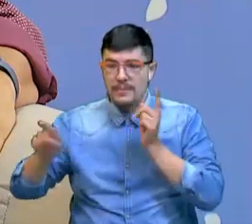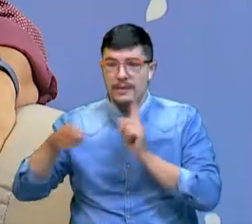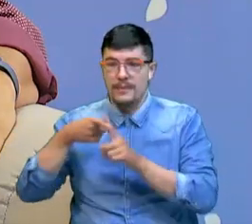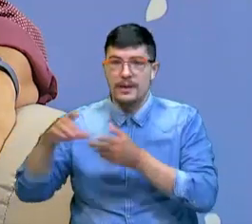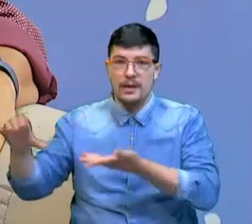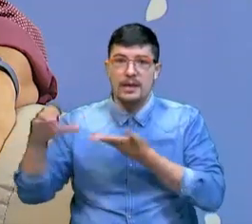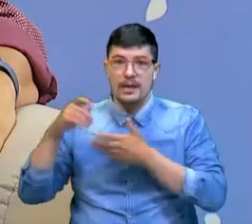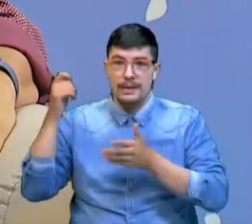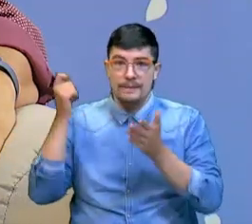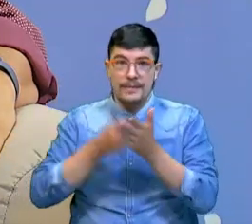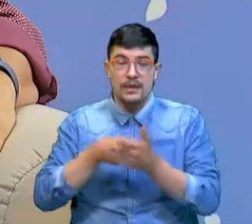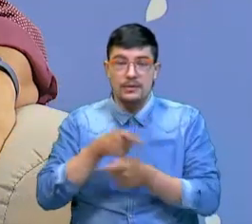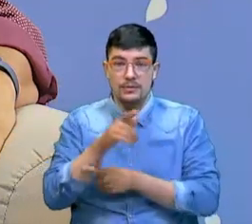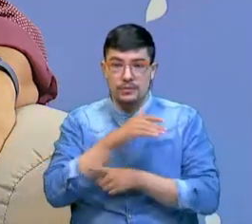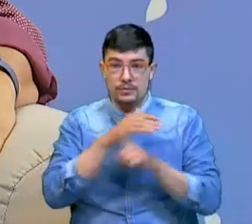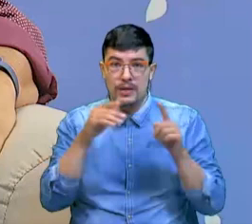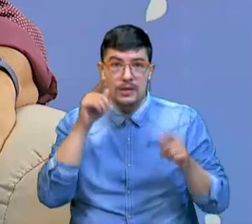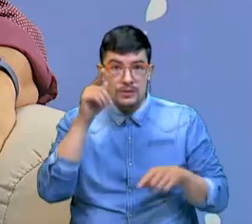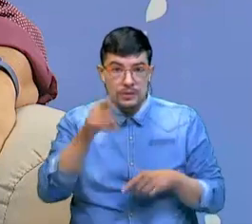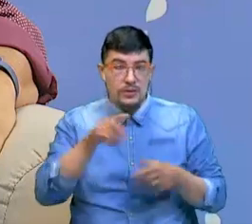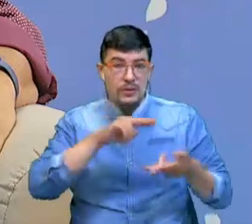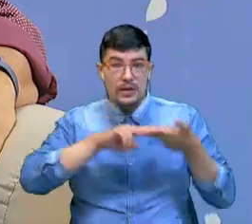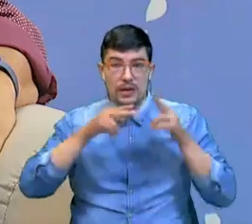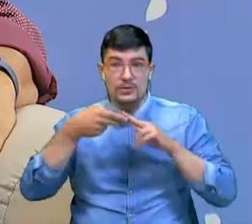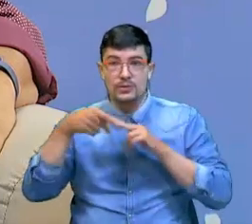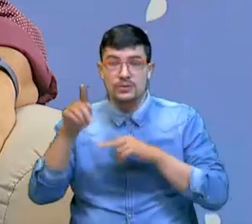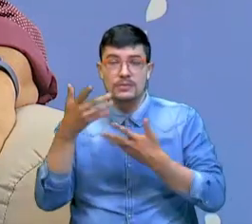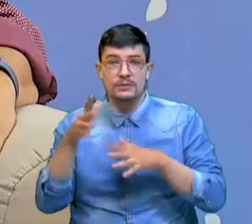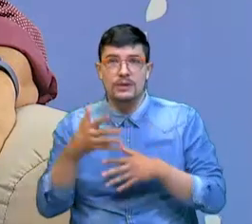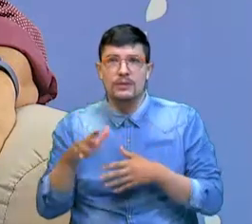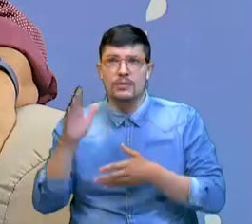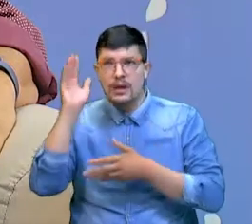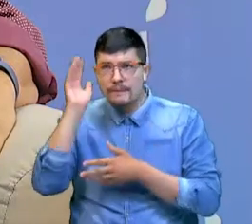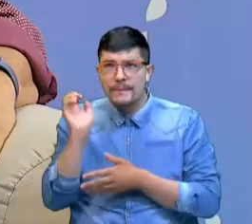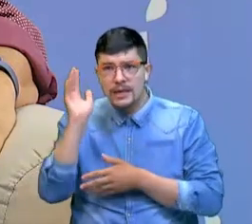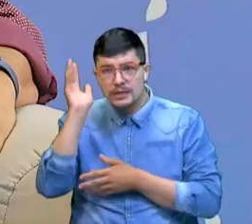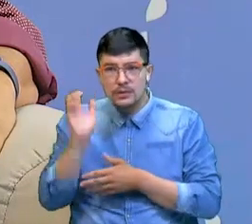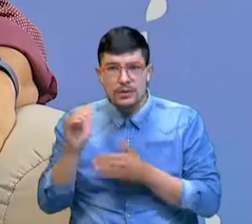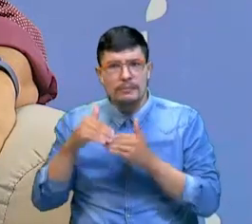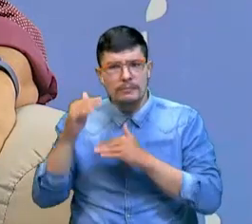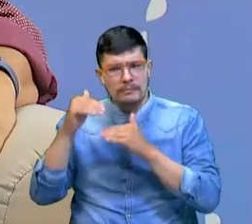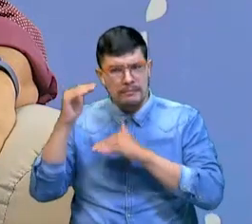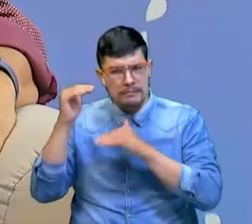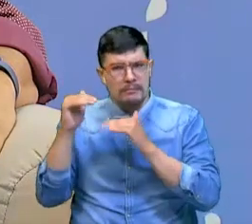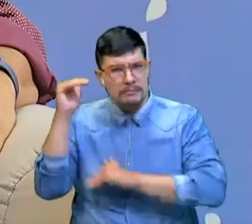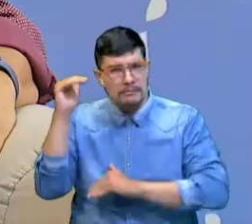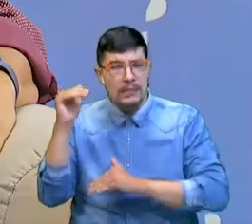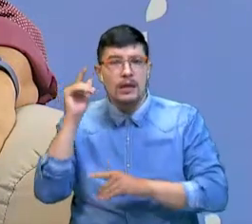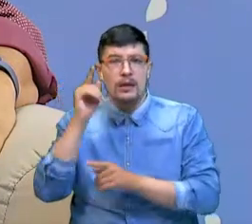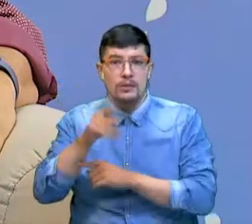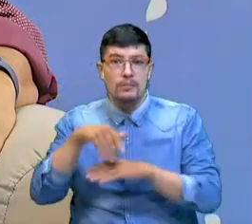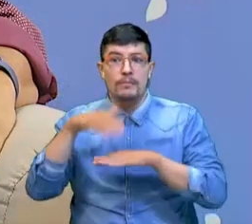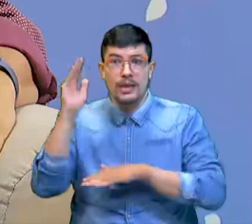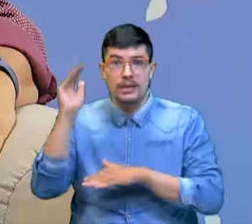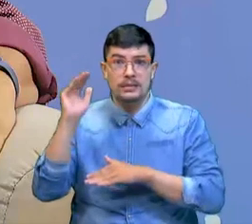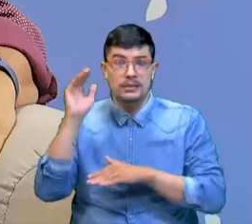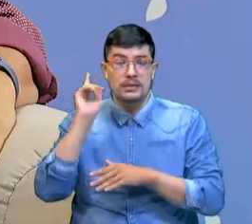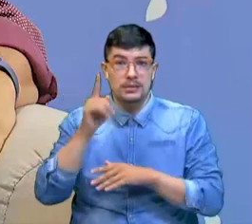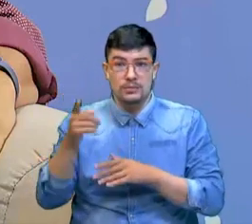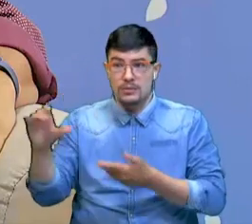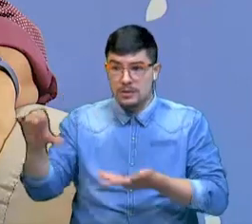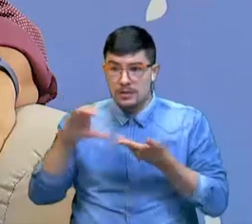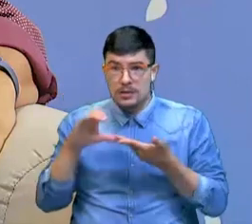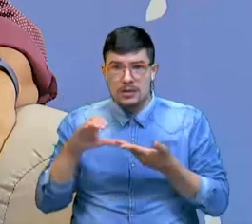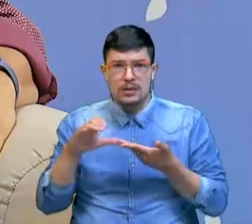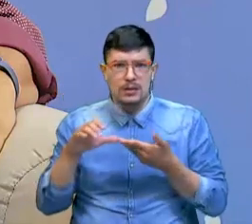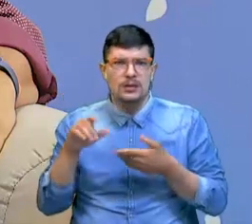el régimen de prima media a ustedes les correspondería una pensión más representativa, superior a la que otorgó